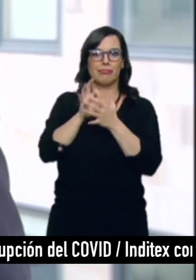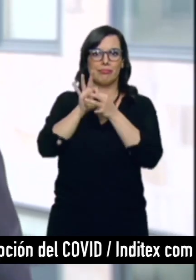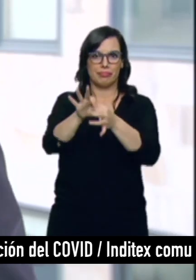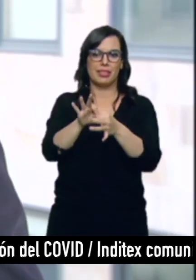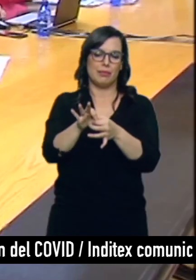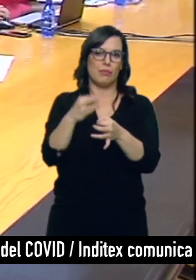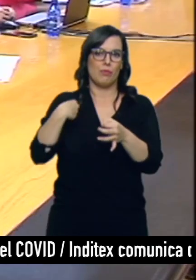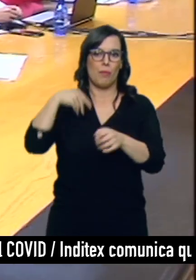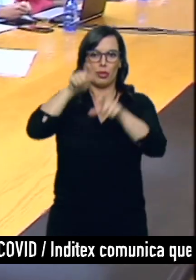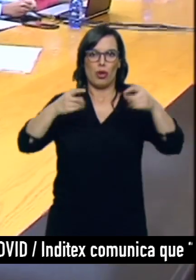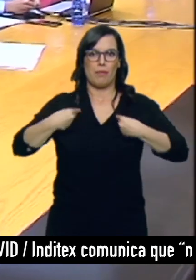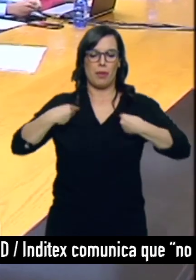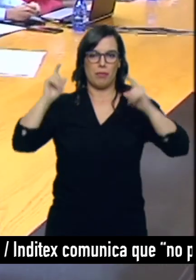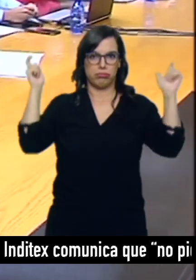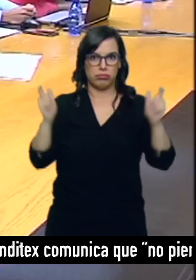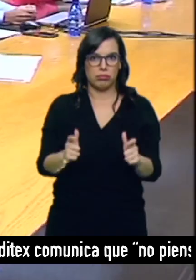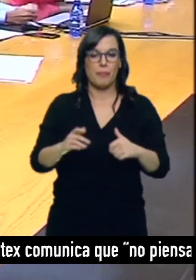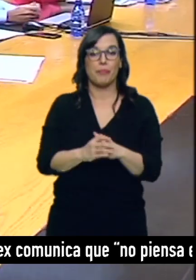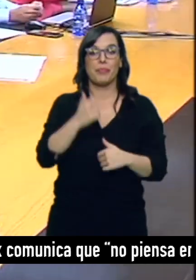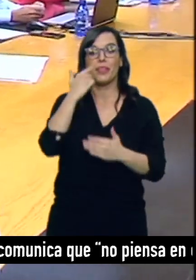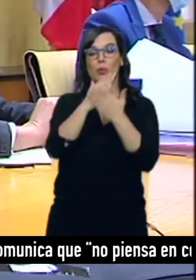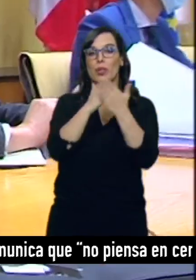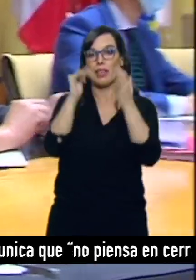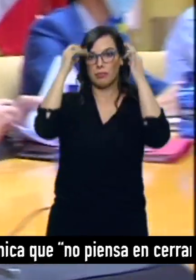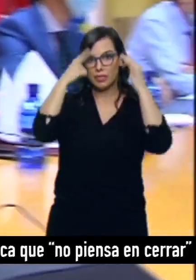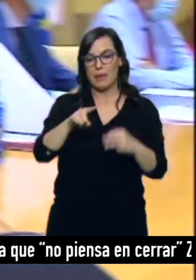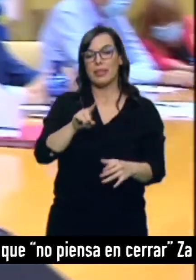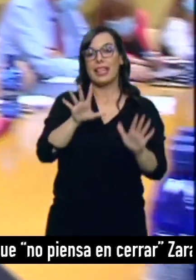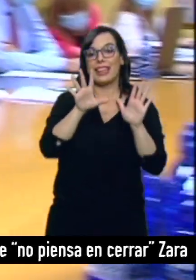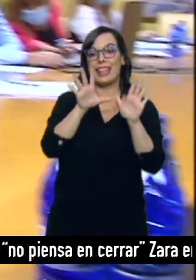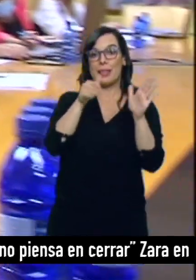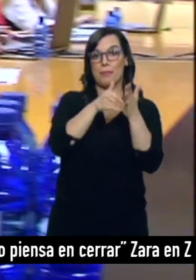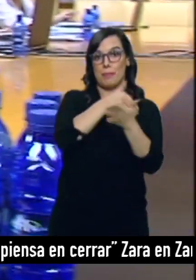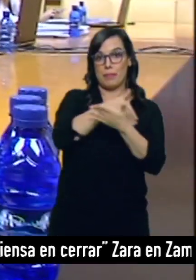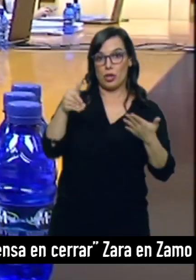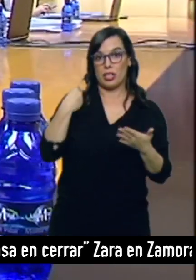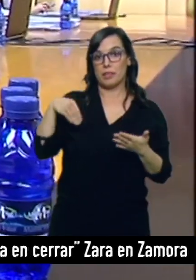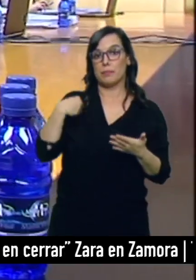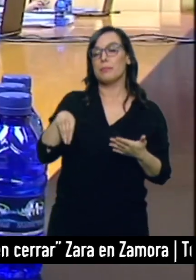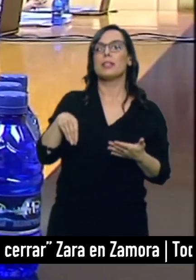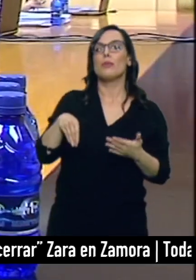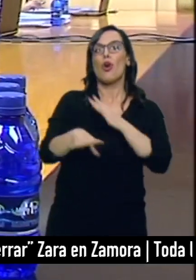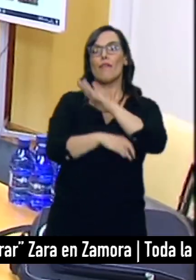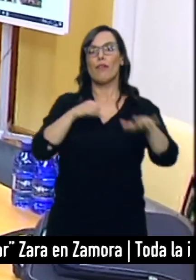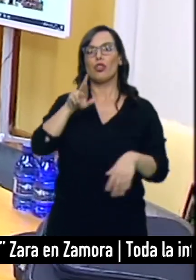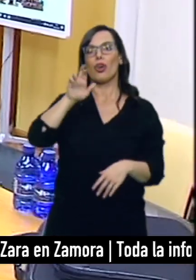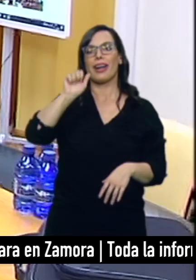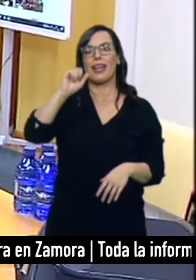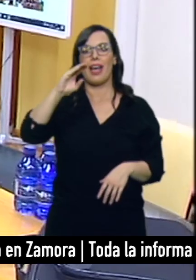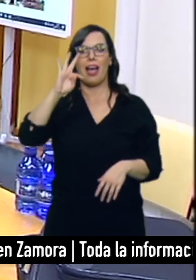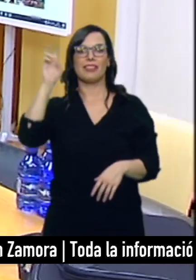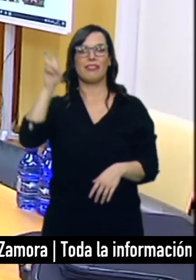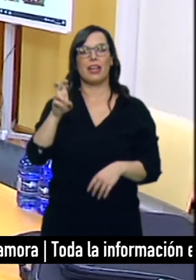desafío demográfico. Las comunidades sí saben que recibirán 10.000 millones de los 12.000 del Fondo REACT de la Unión Europea para paliar